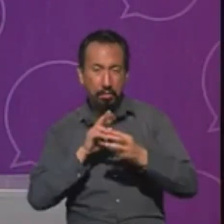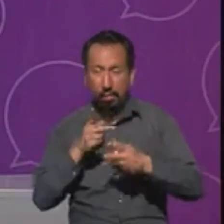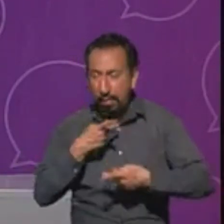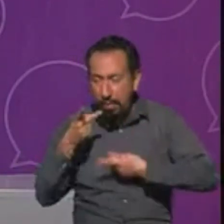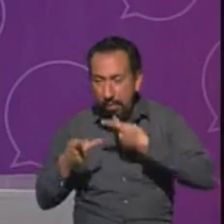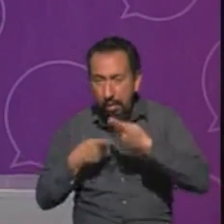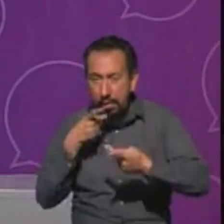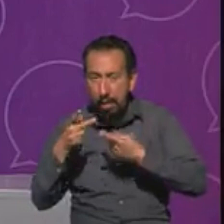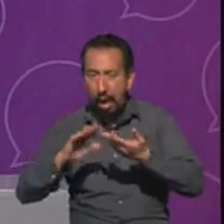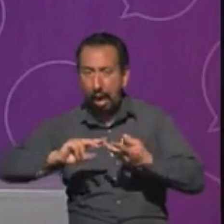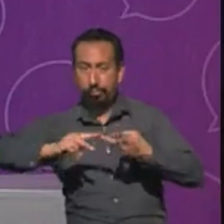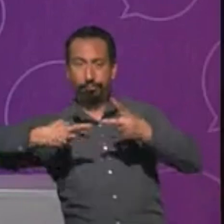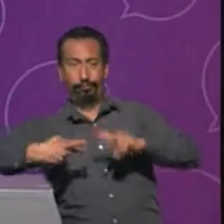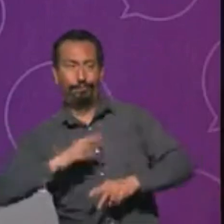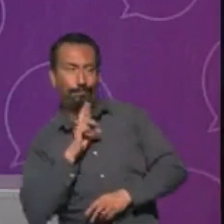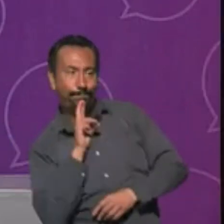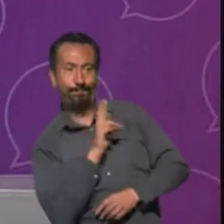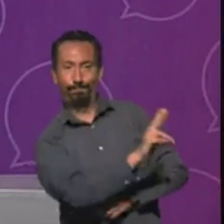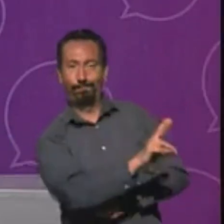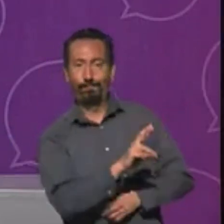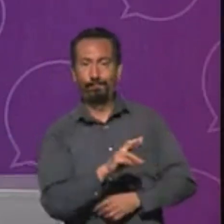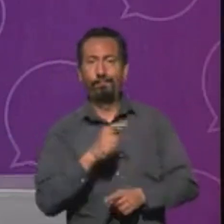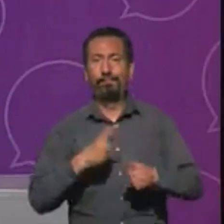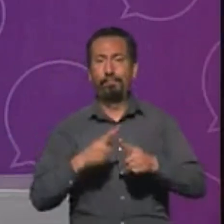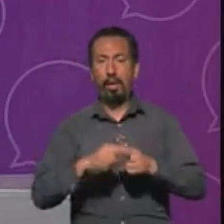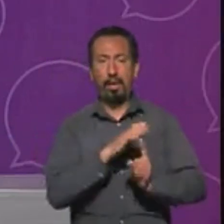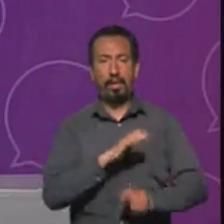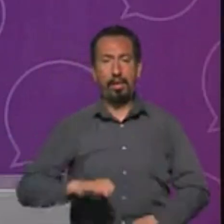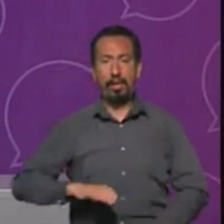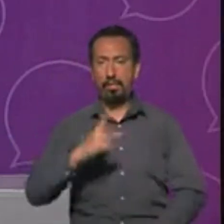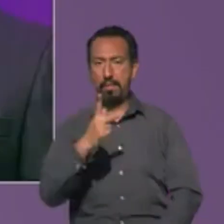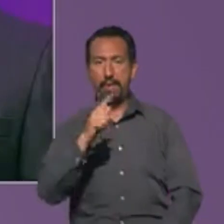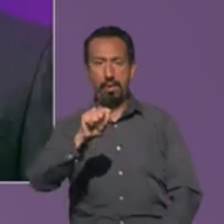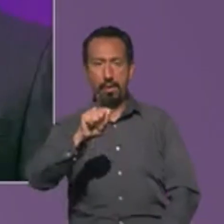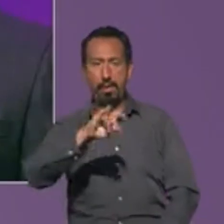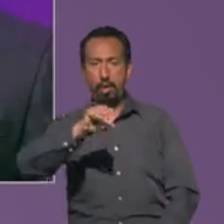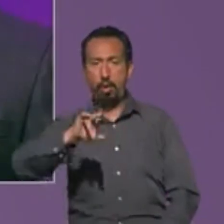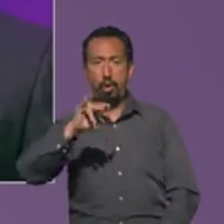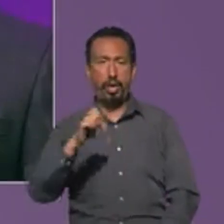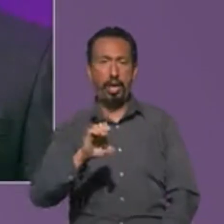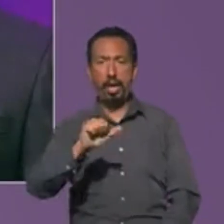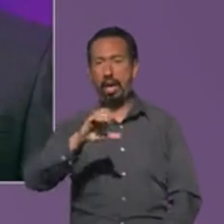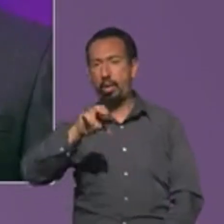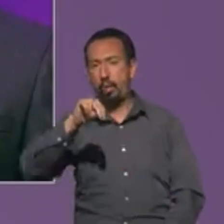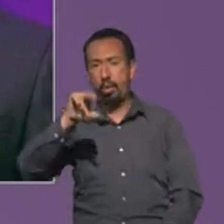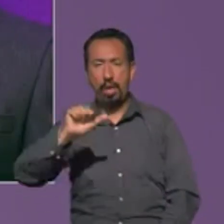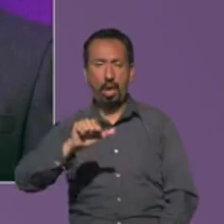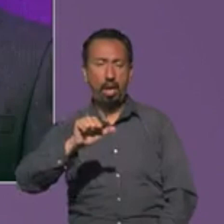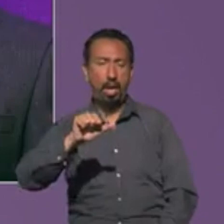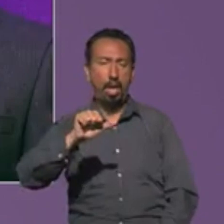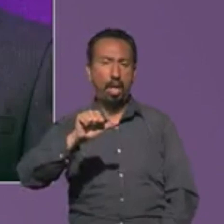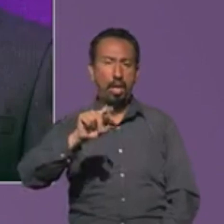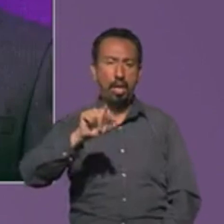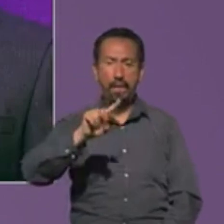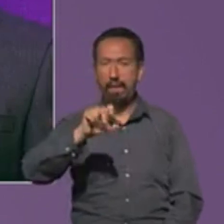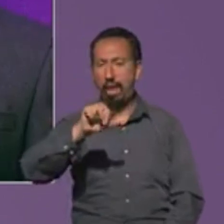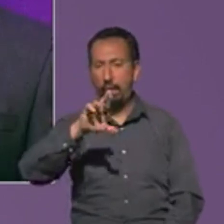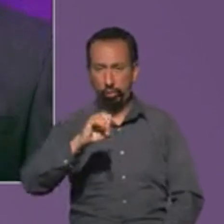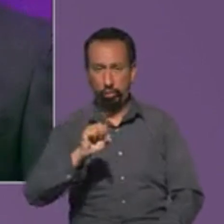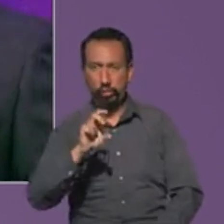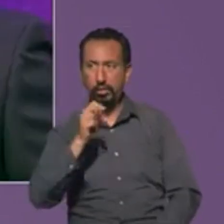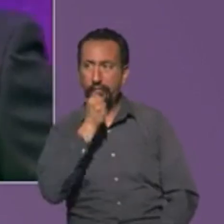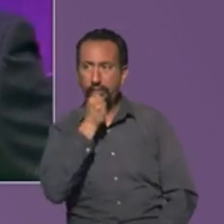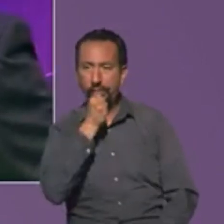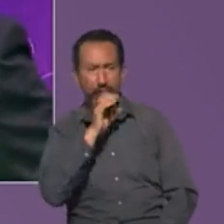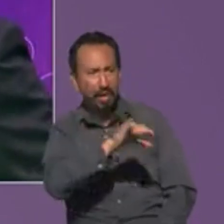Mendoza Márquez ahora hará uso de esta réplica el candidato del partido del trabajo Jorge Acuña Dávalos adelante candidato tiene 30 segundos para su réplica